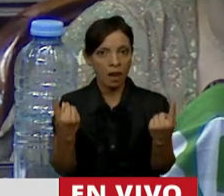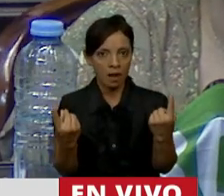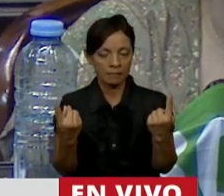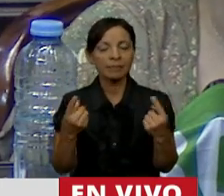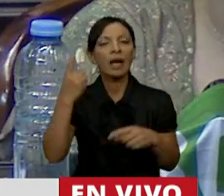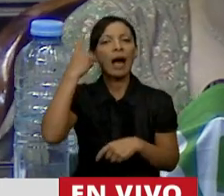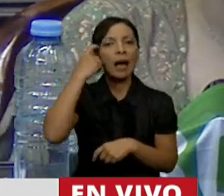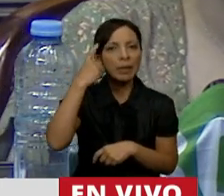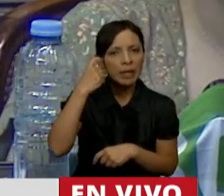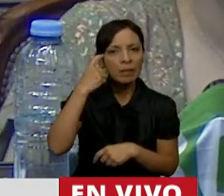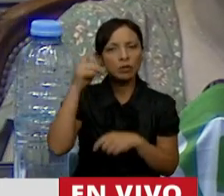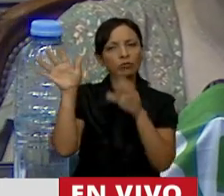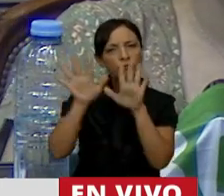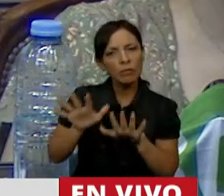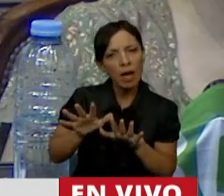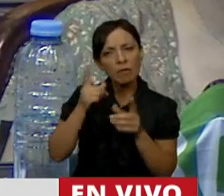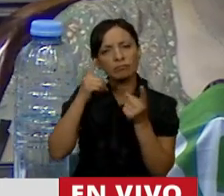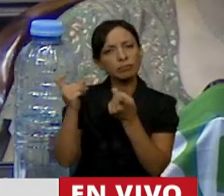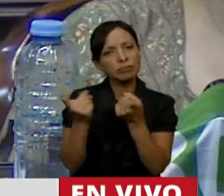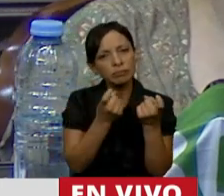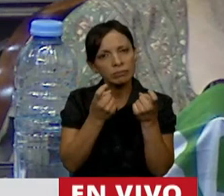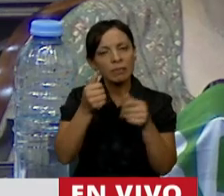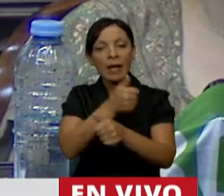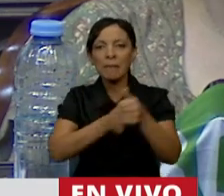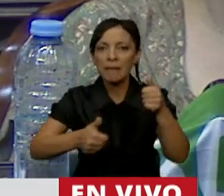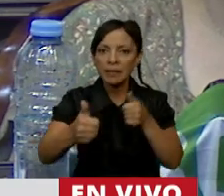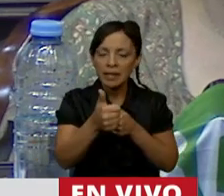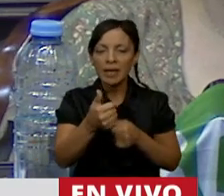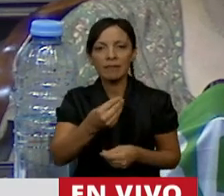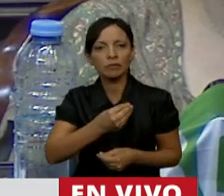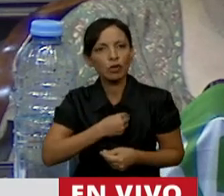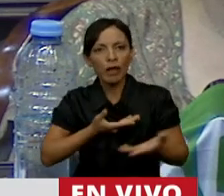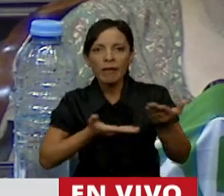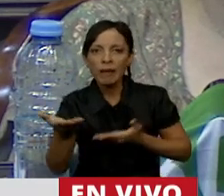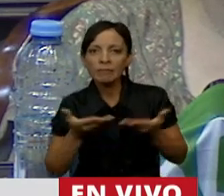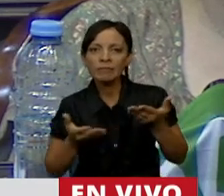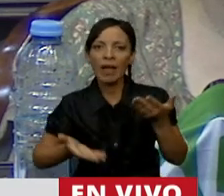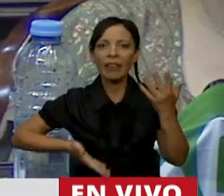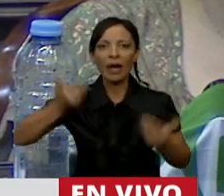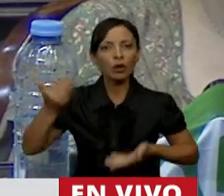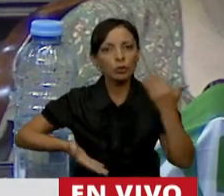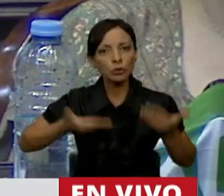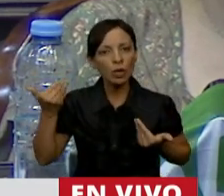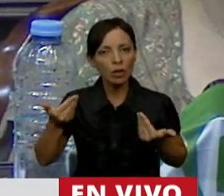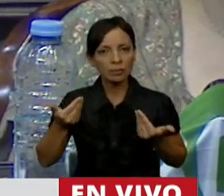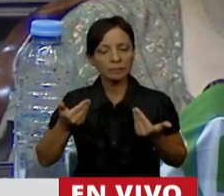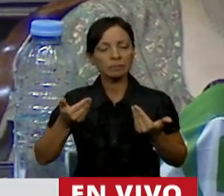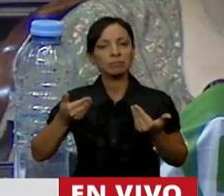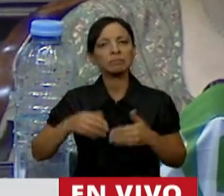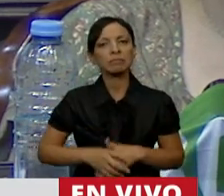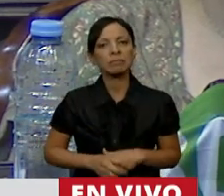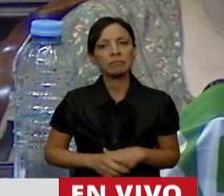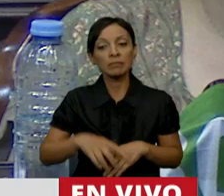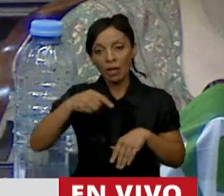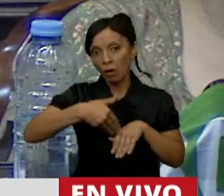nos formamos, generamos empatía, nos solidarizamos, nos estamos deconstruyendo. A lo largo de